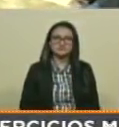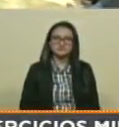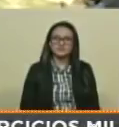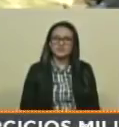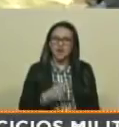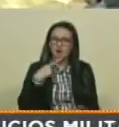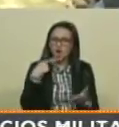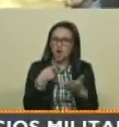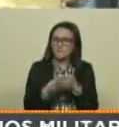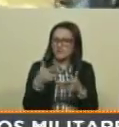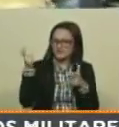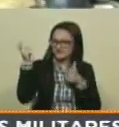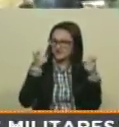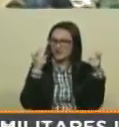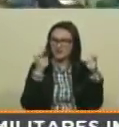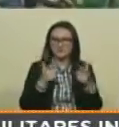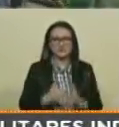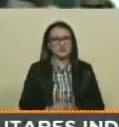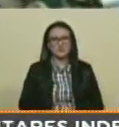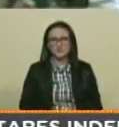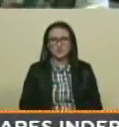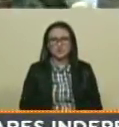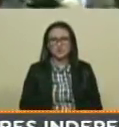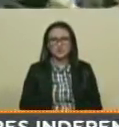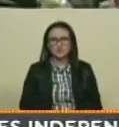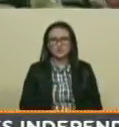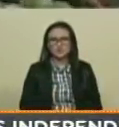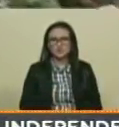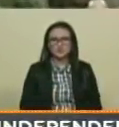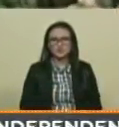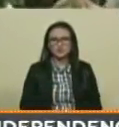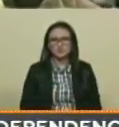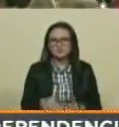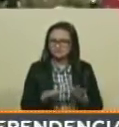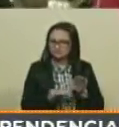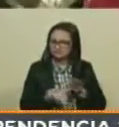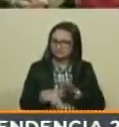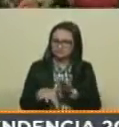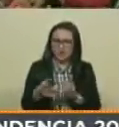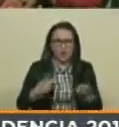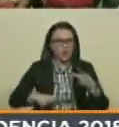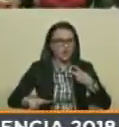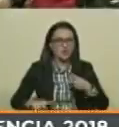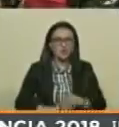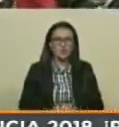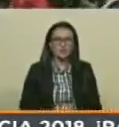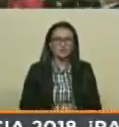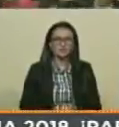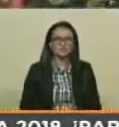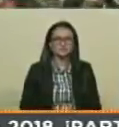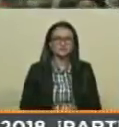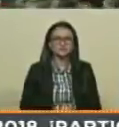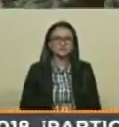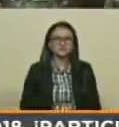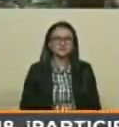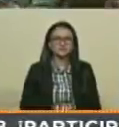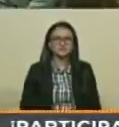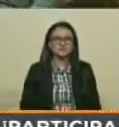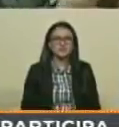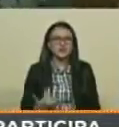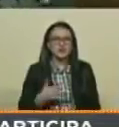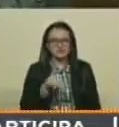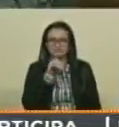del presidente Hugo Chávez. Le queda muy grande a quienes lo hacen para encubrir esto que aquí estoy